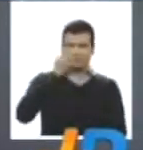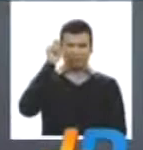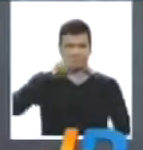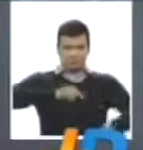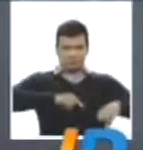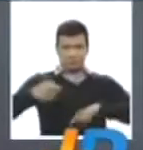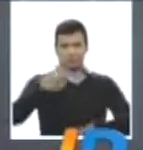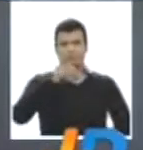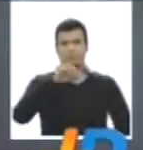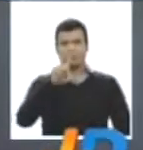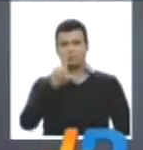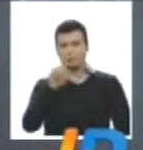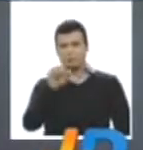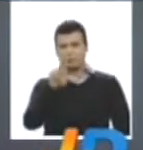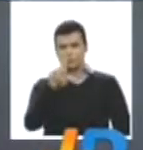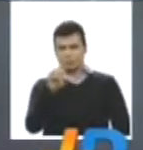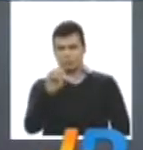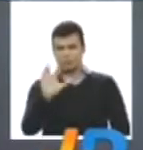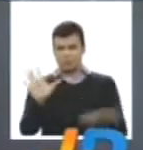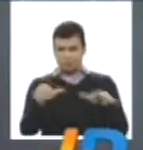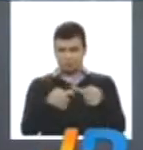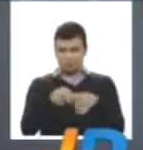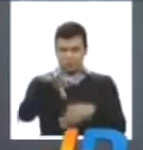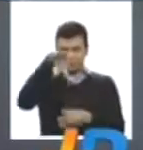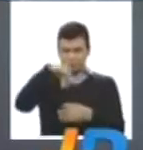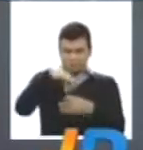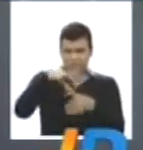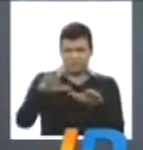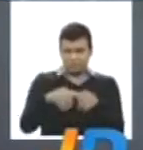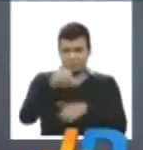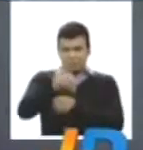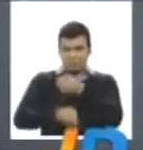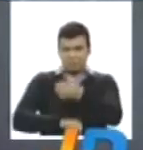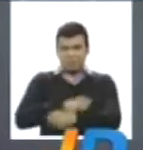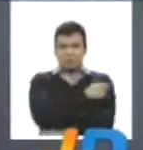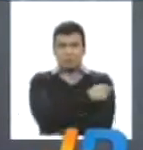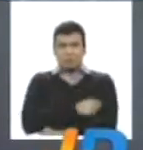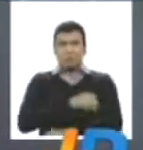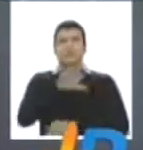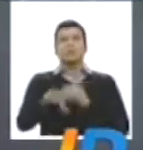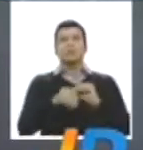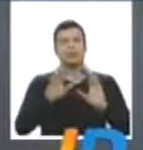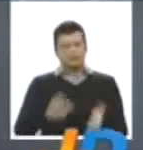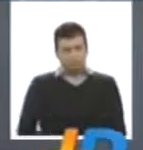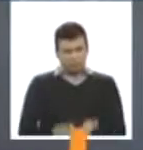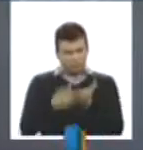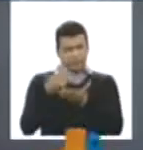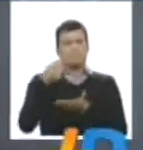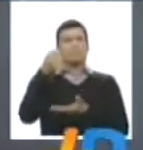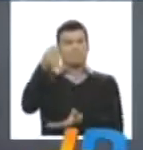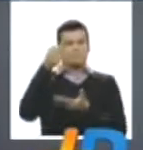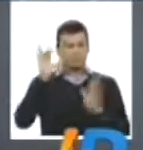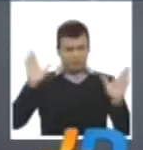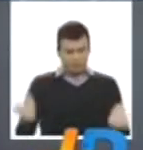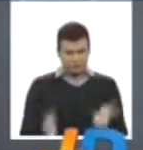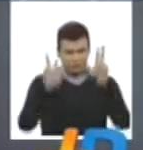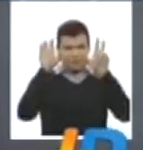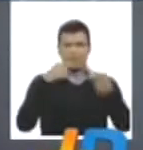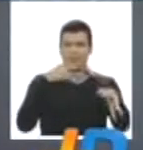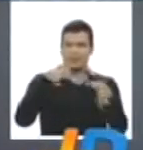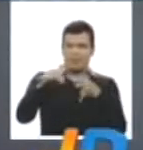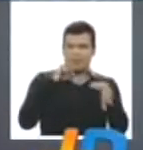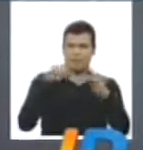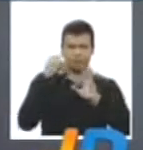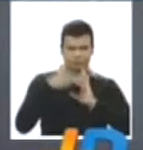Arango. Las elecciones del cogobierno que se cumplirán este miércoles y la recuperación financiera de la institución son algunos de los temas a los que se refiere el